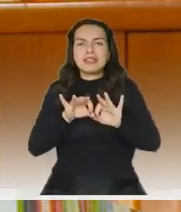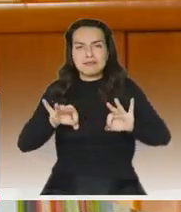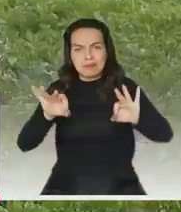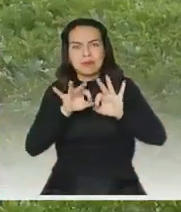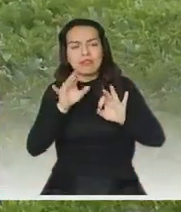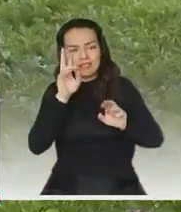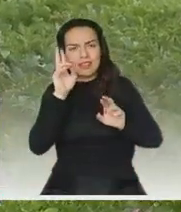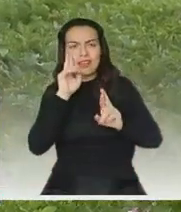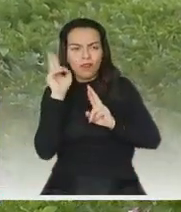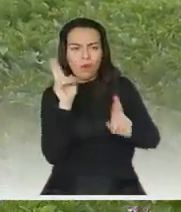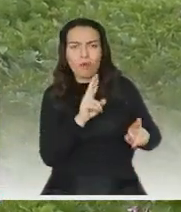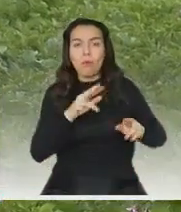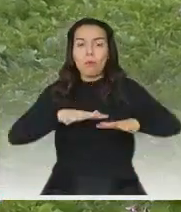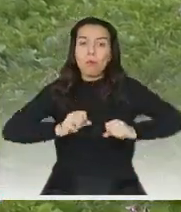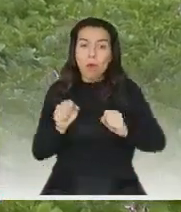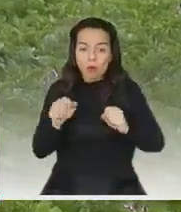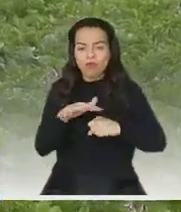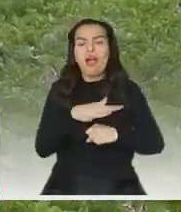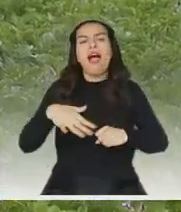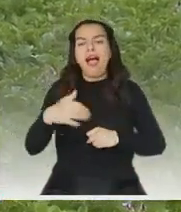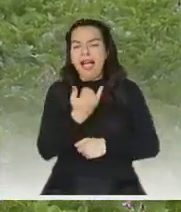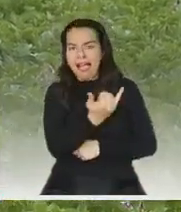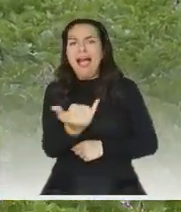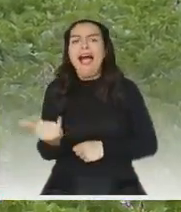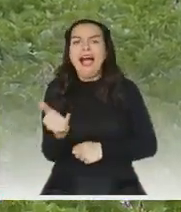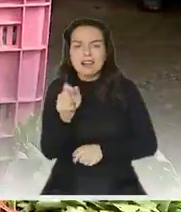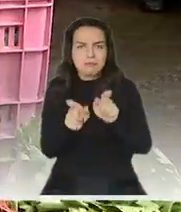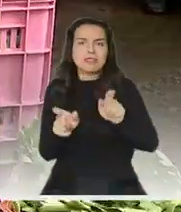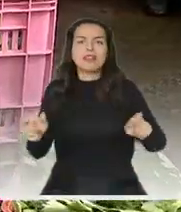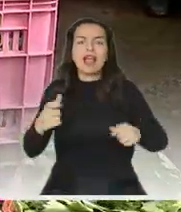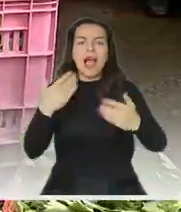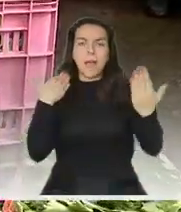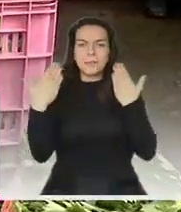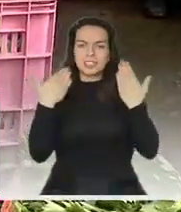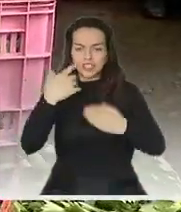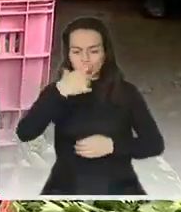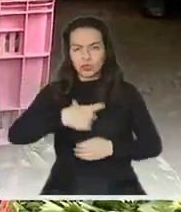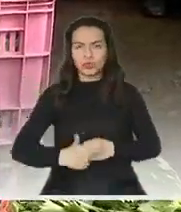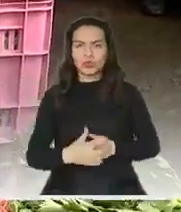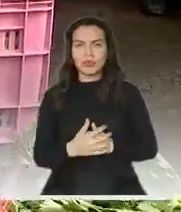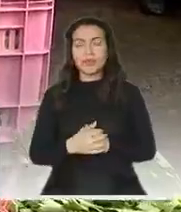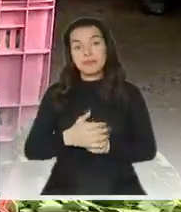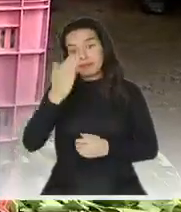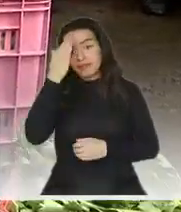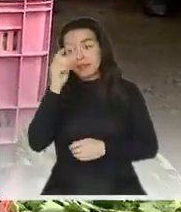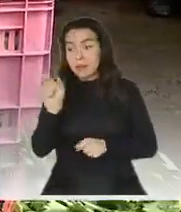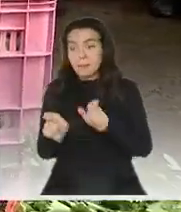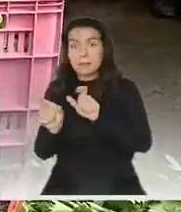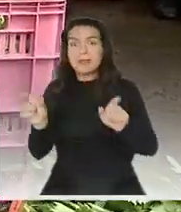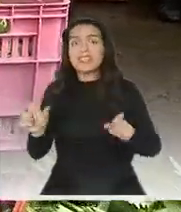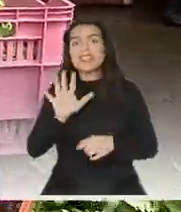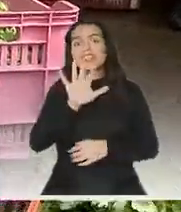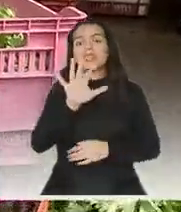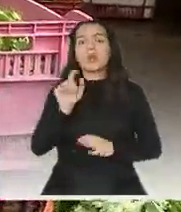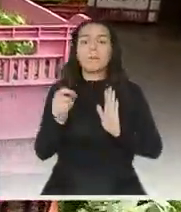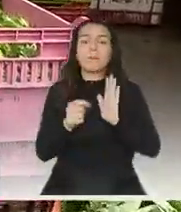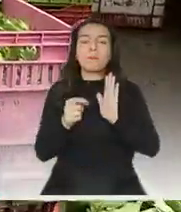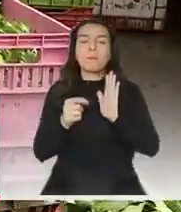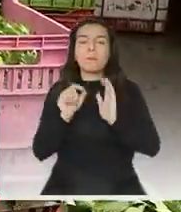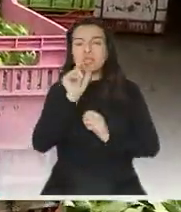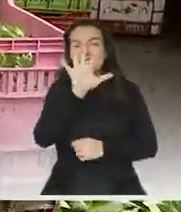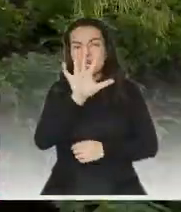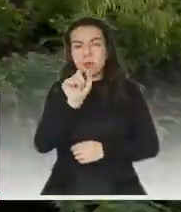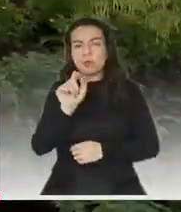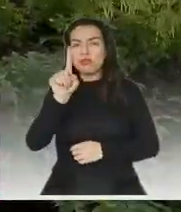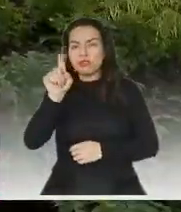campesina la mayoría de quienes se auto reconocen como campesinos son 5.6 millones de hombres y 5.2 millones de